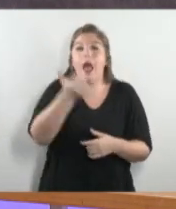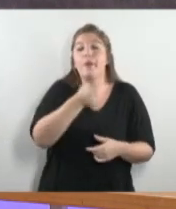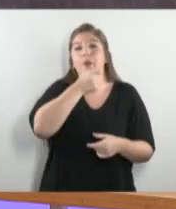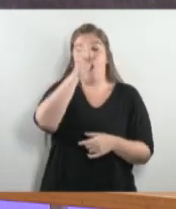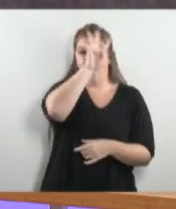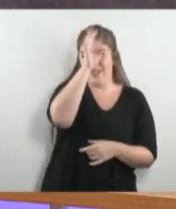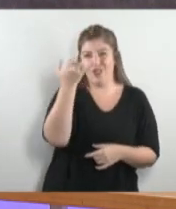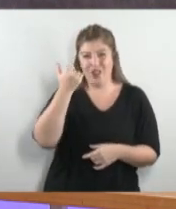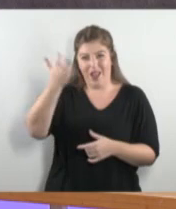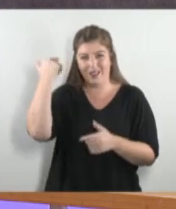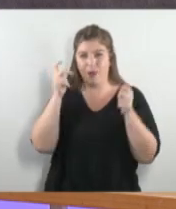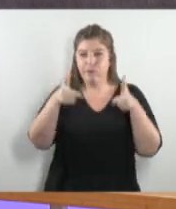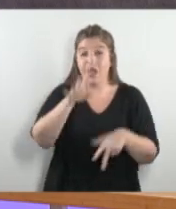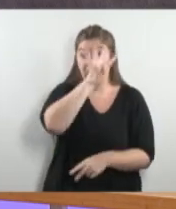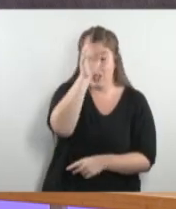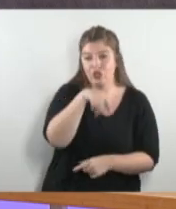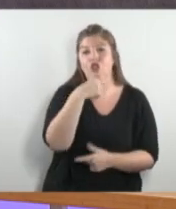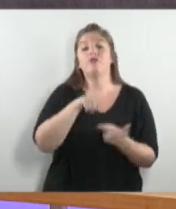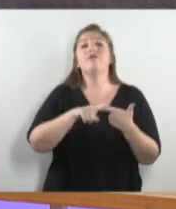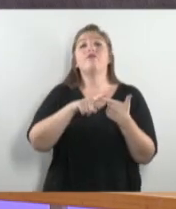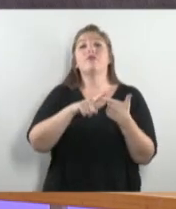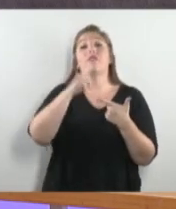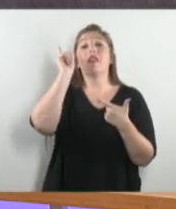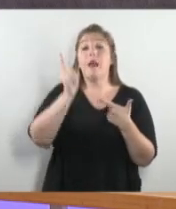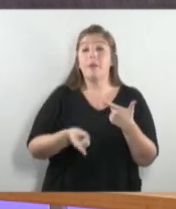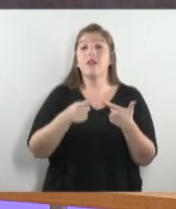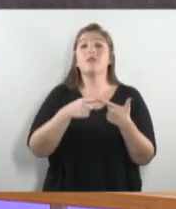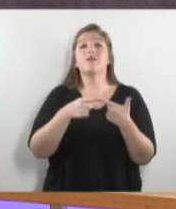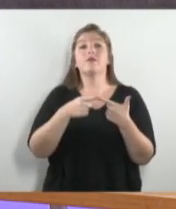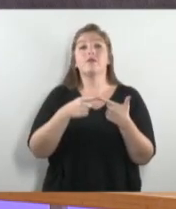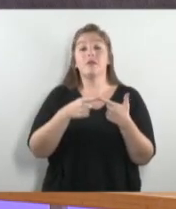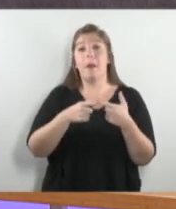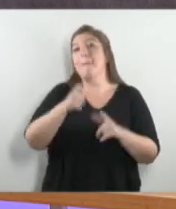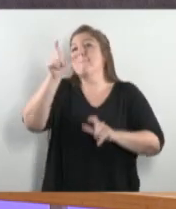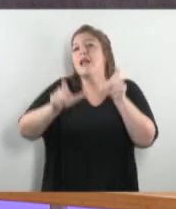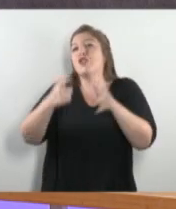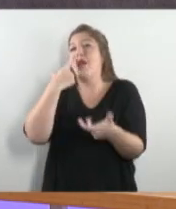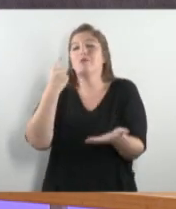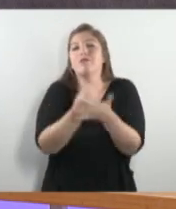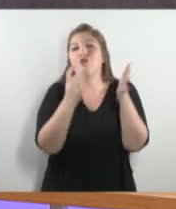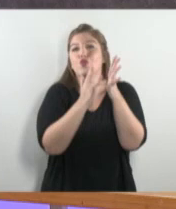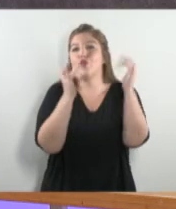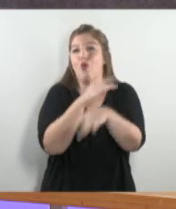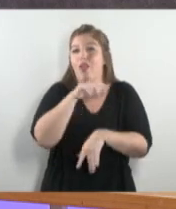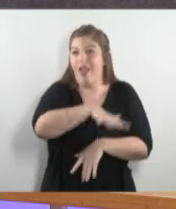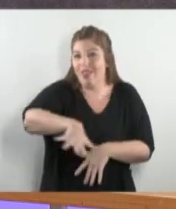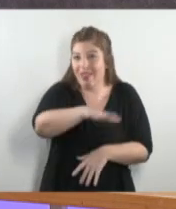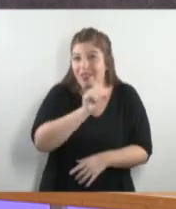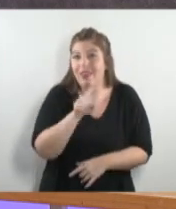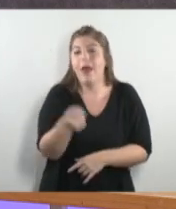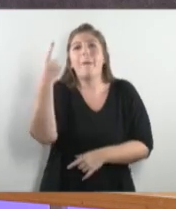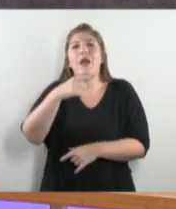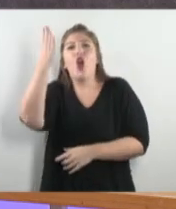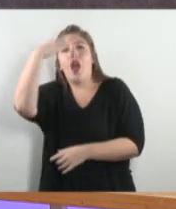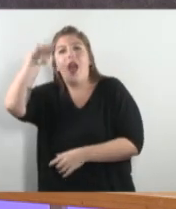vos ya hablaste del indio. Está por otro lado el habitante de la ciudad, pero el gaucho es como que no encaja en